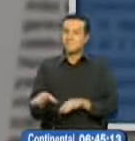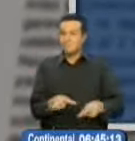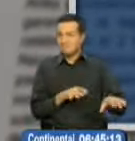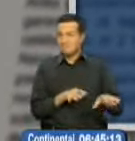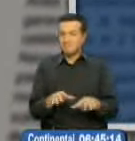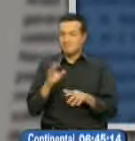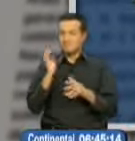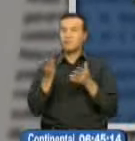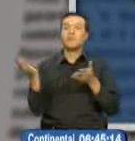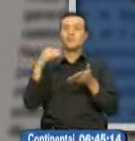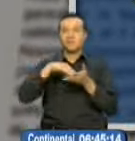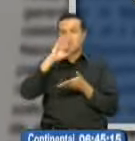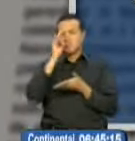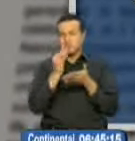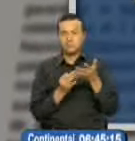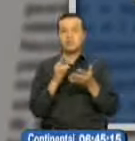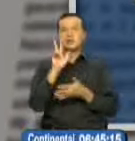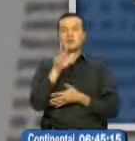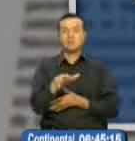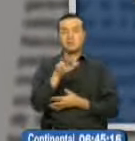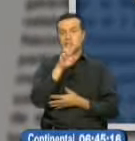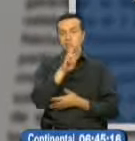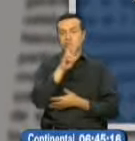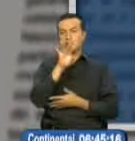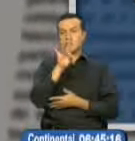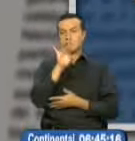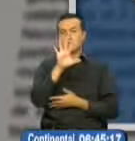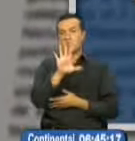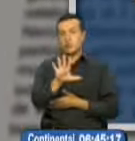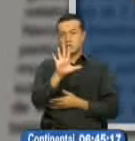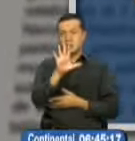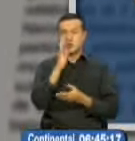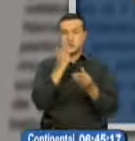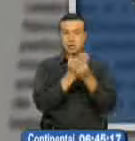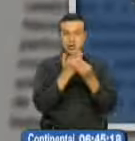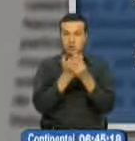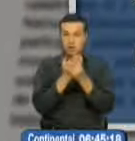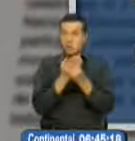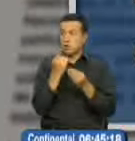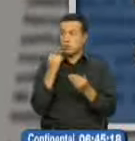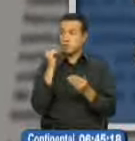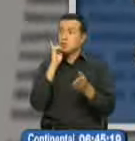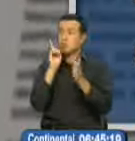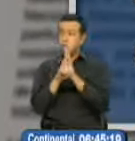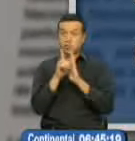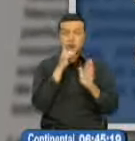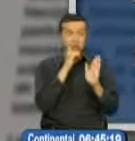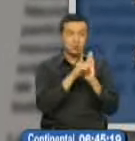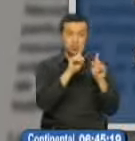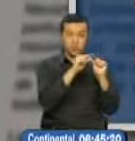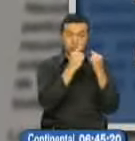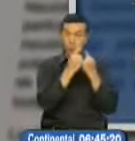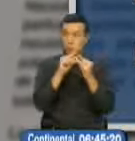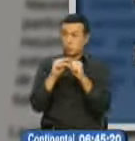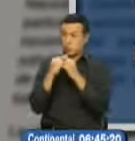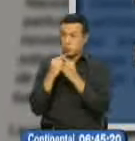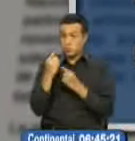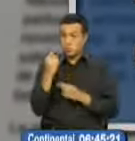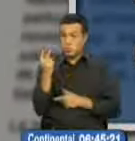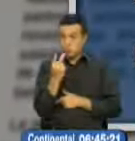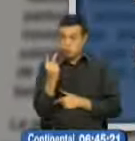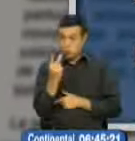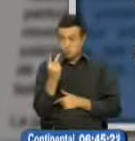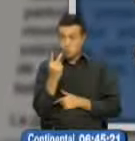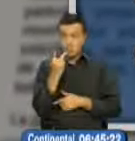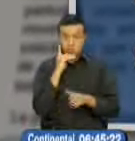reconteo de 3.685 actas objetadas por los partidos y movimientos políticos que participaron en la